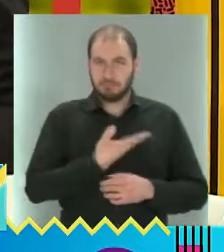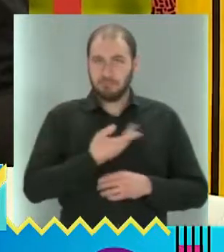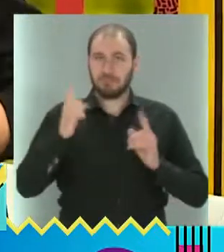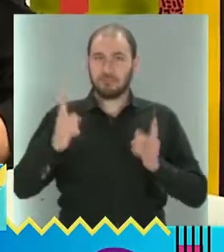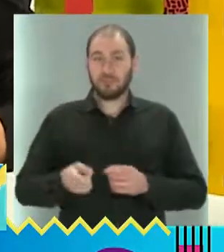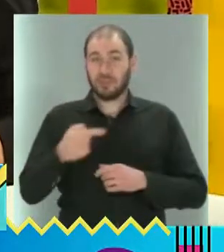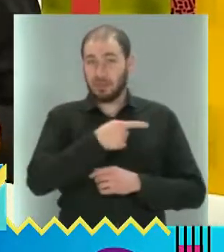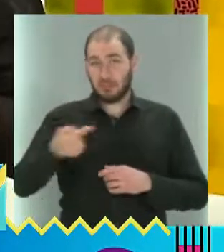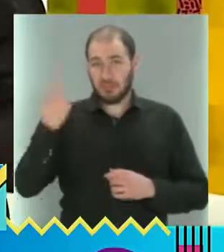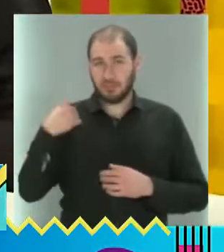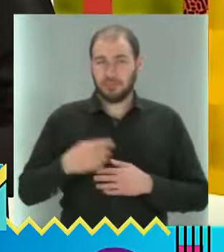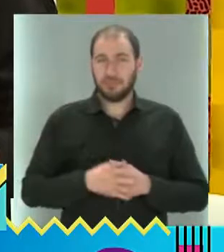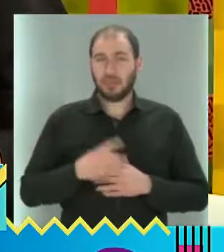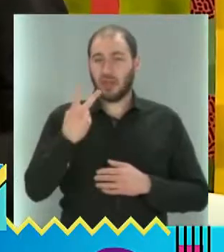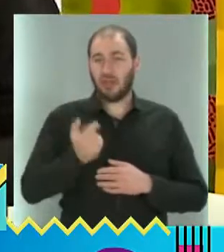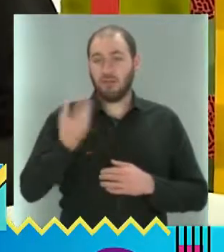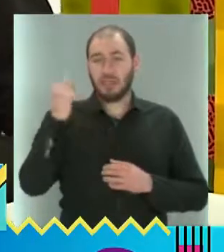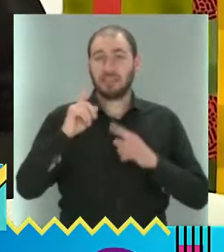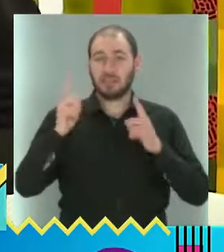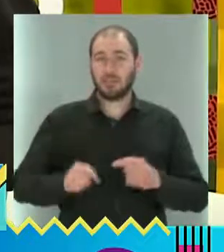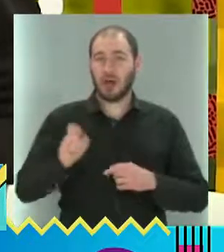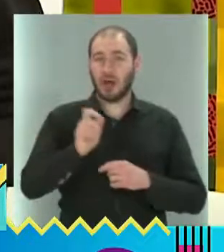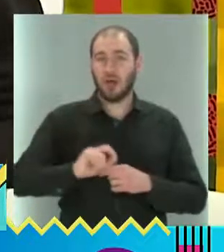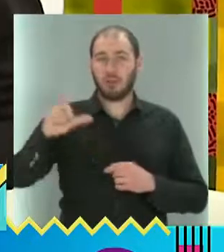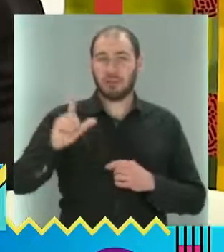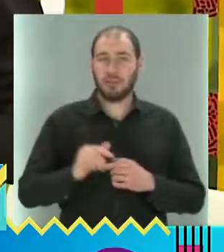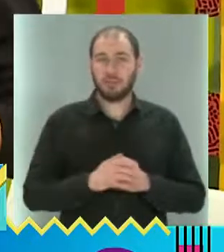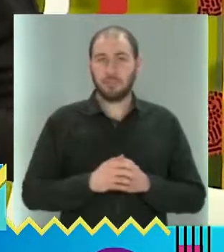también, la semana pasada, 2 veces también se aumentó